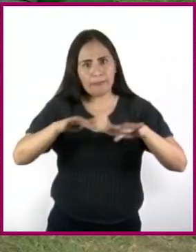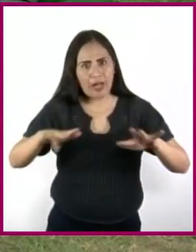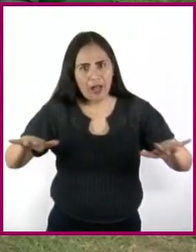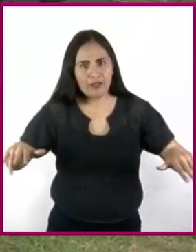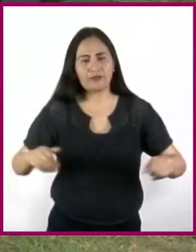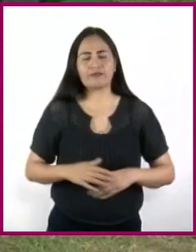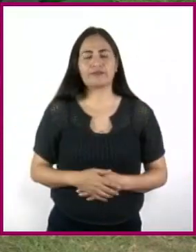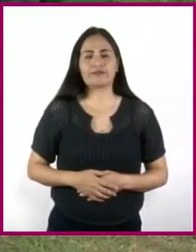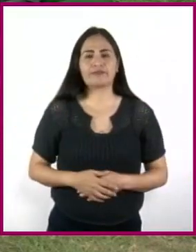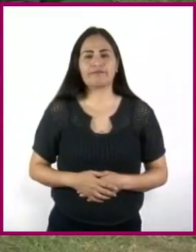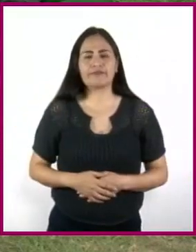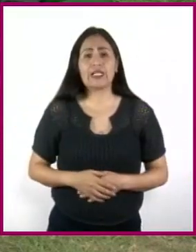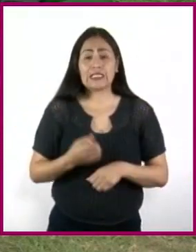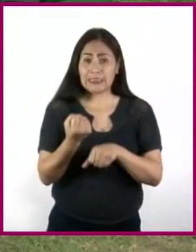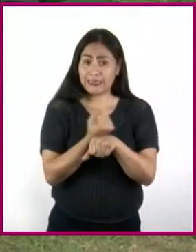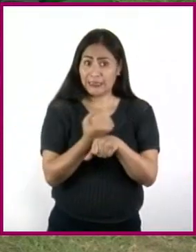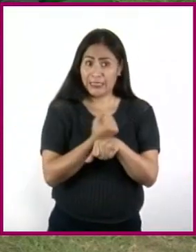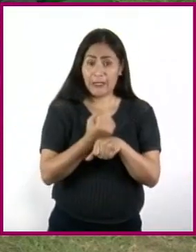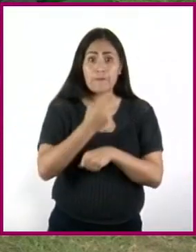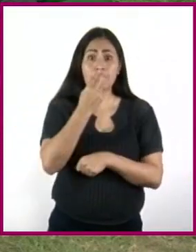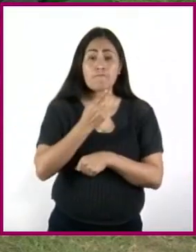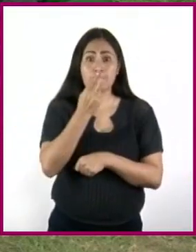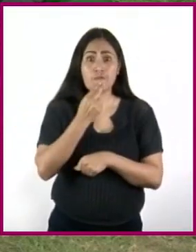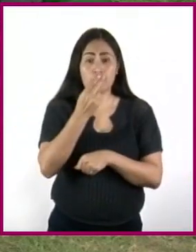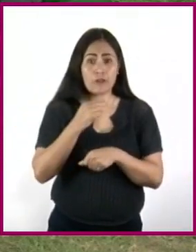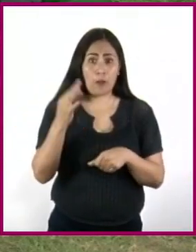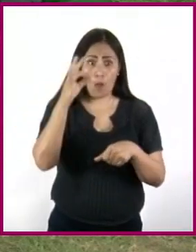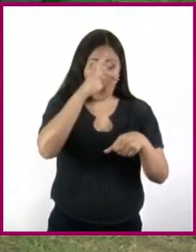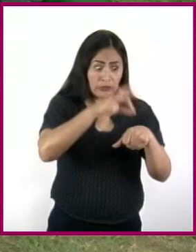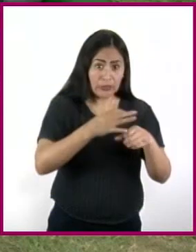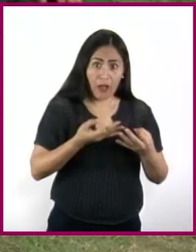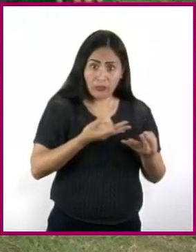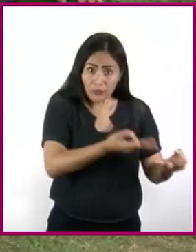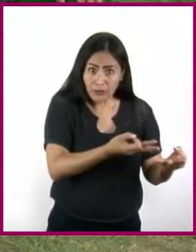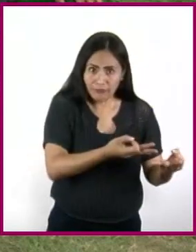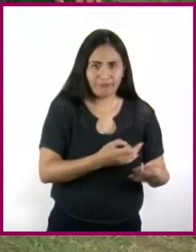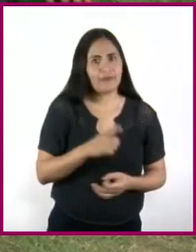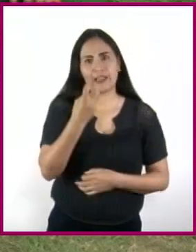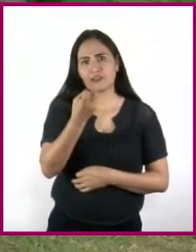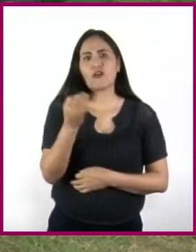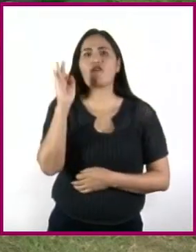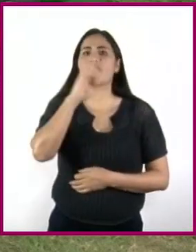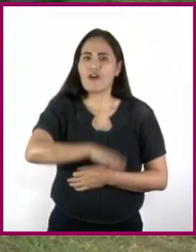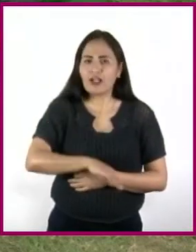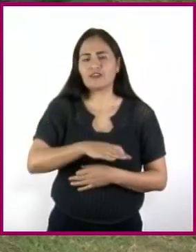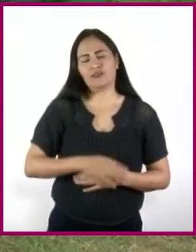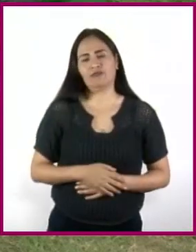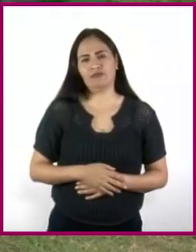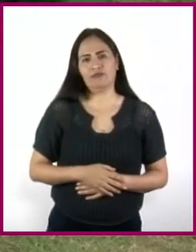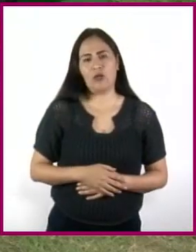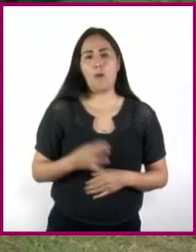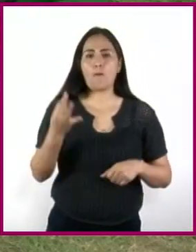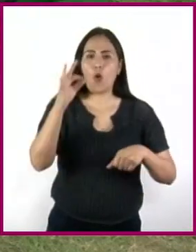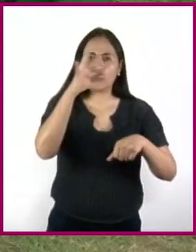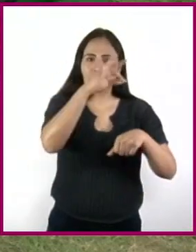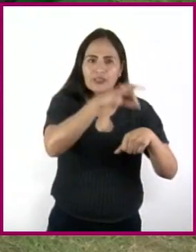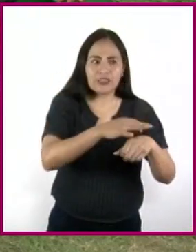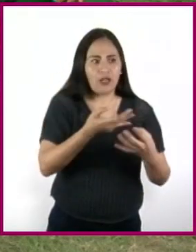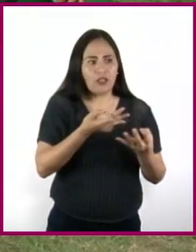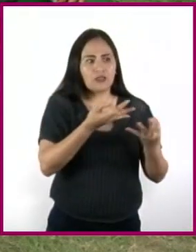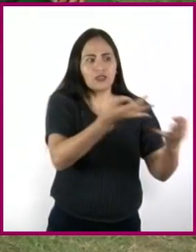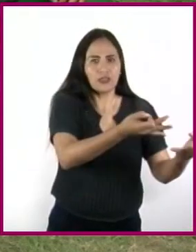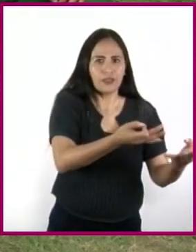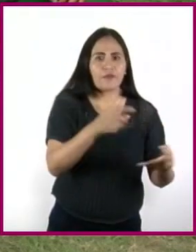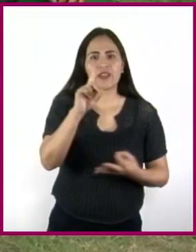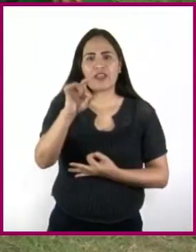cierto o falso que la sangre dulce atrae a los mosquitos? Falso. En realidad los mosquitos se ven atraídos por el